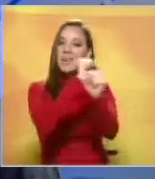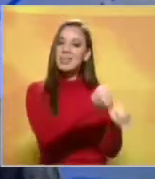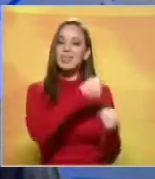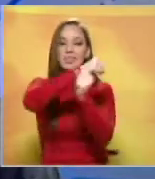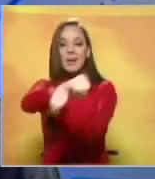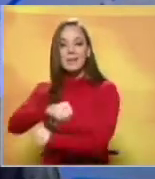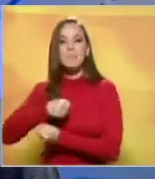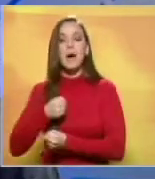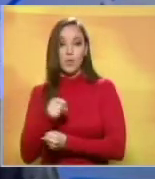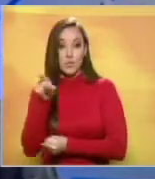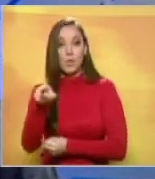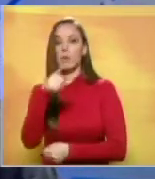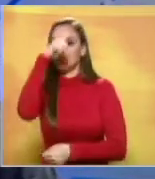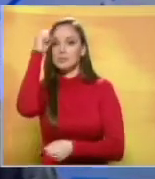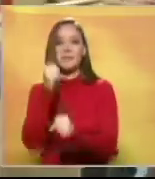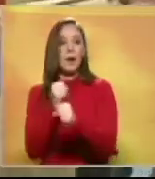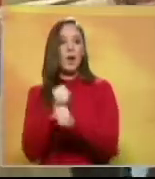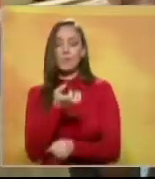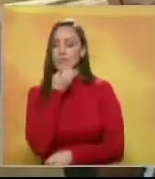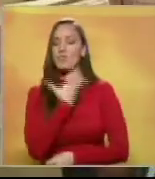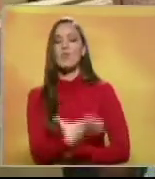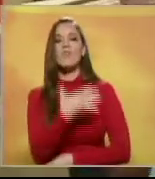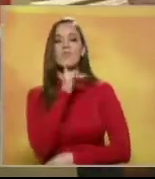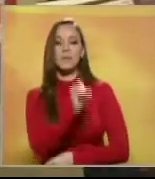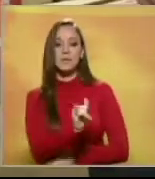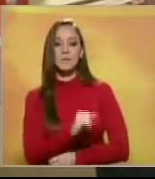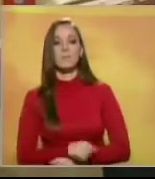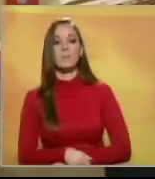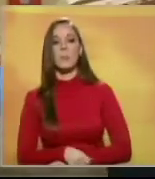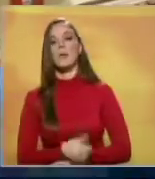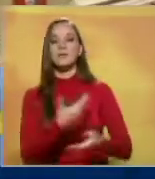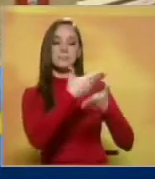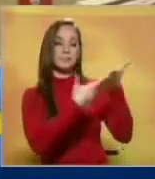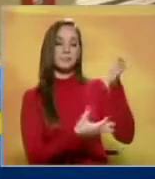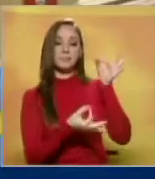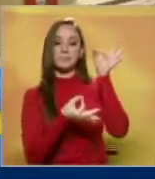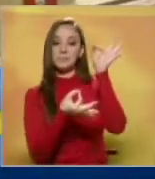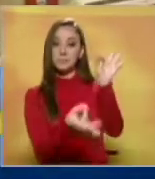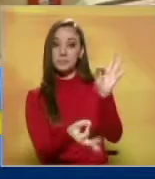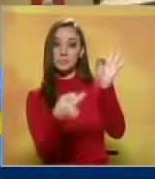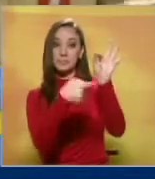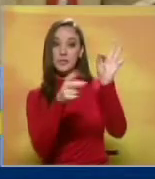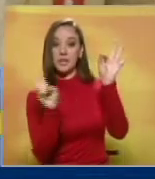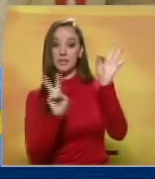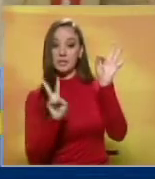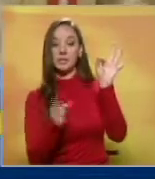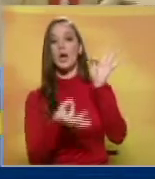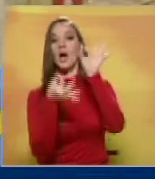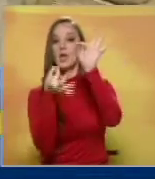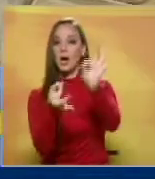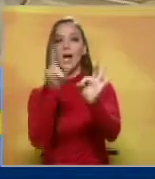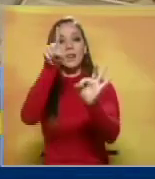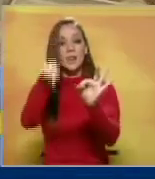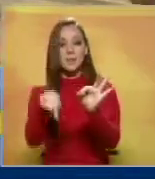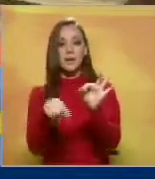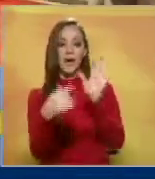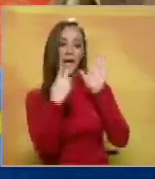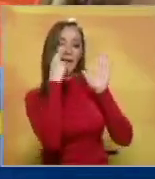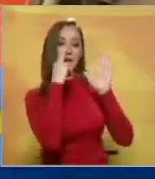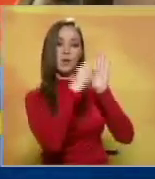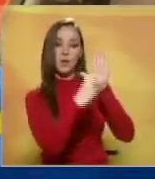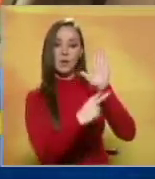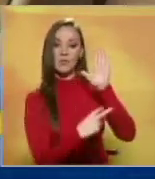por su destacada labor informativa de cónsul venezuela otorga el presente al reconocimiento también que lo pueden ver aquí